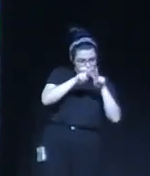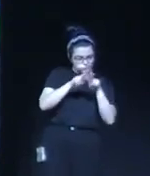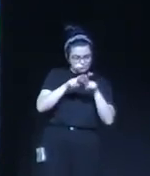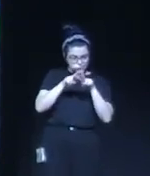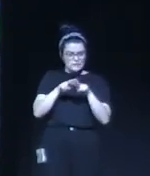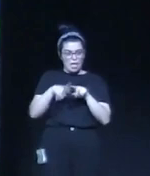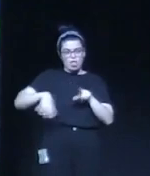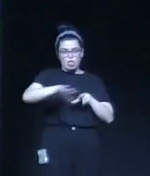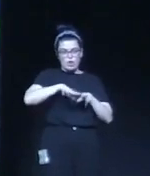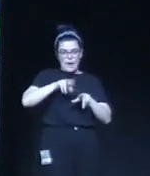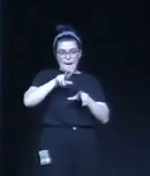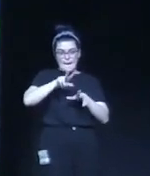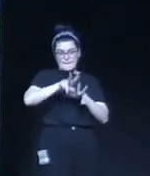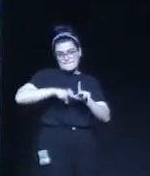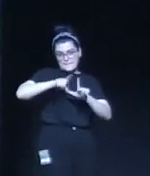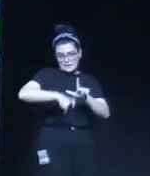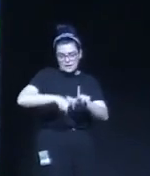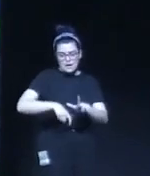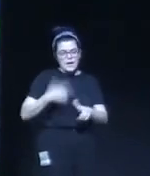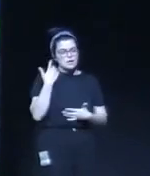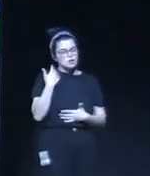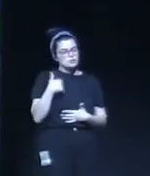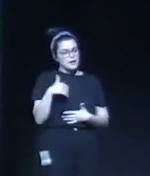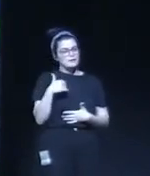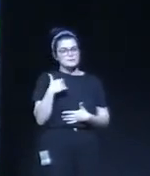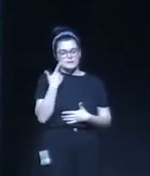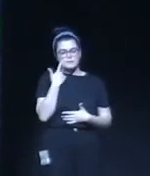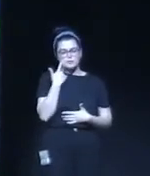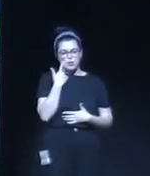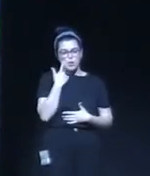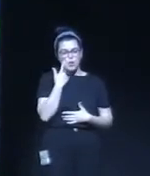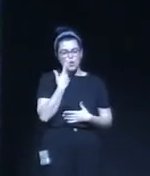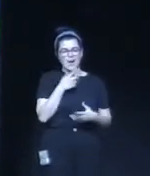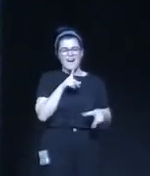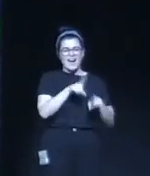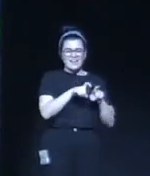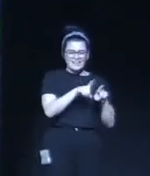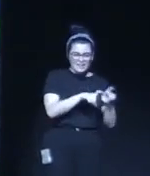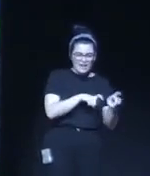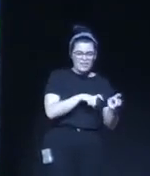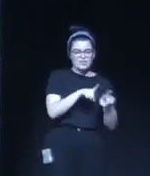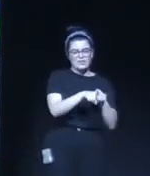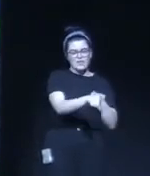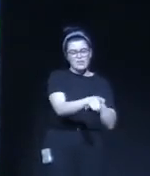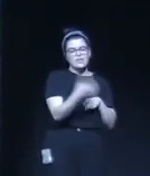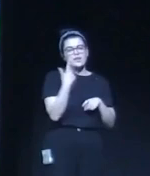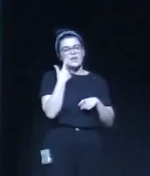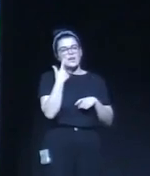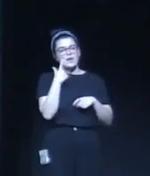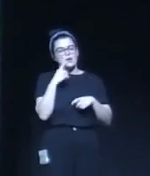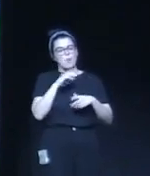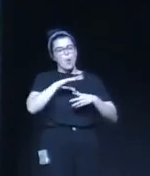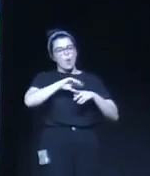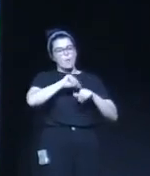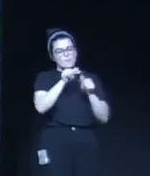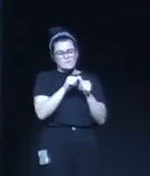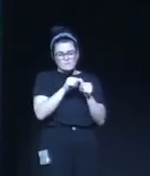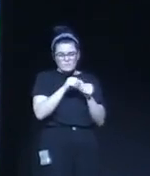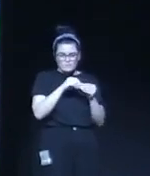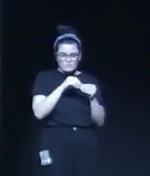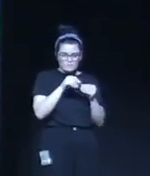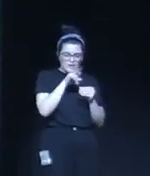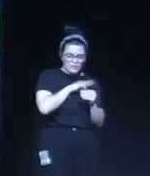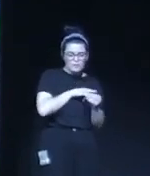visto mucha patología, mucho cáncer, malformaciones, abortos, dificultades para quedarse